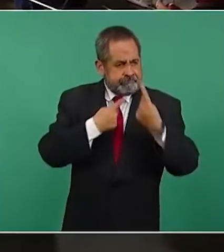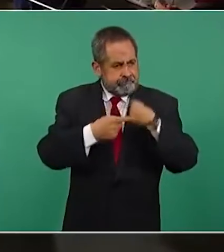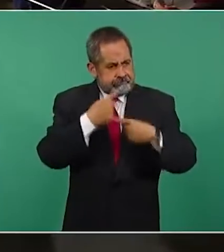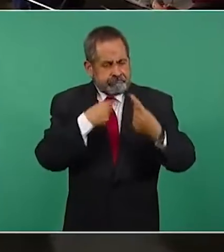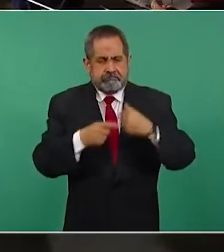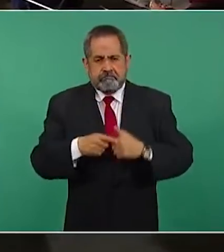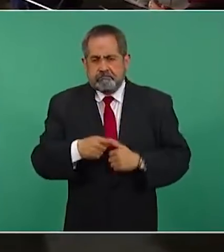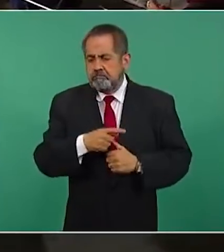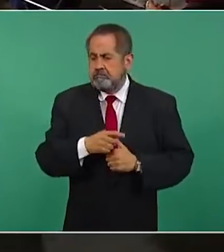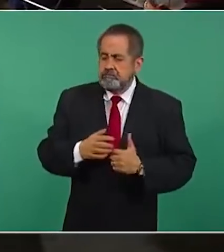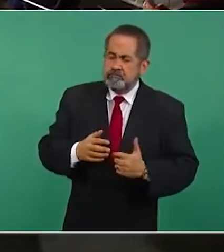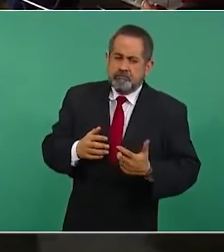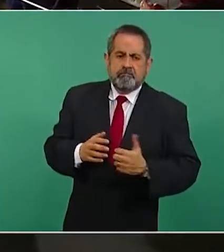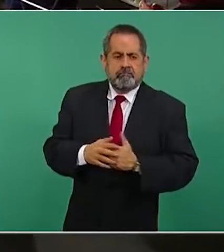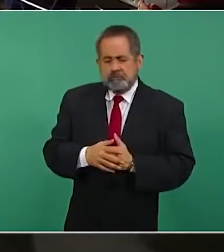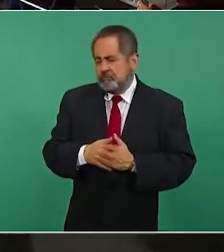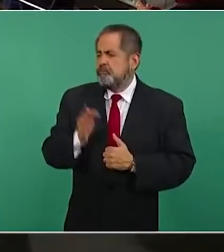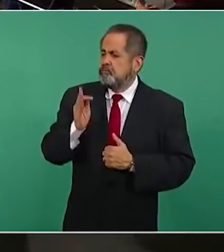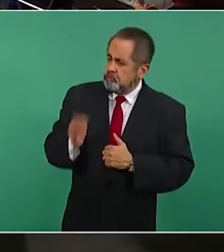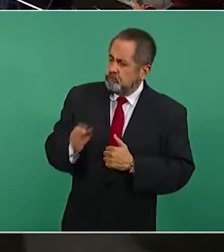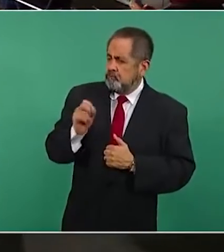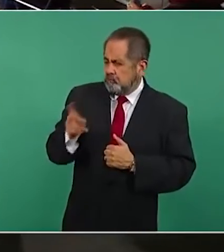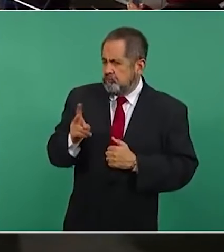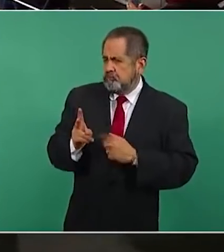ella aceptó